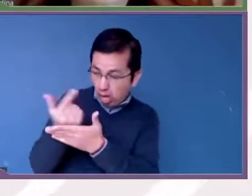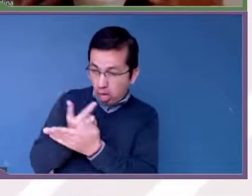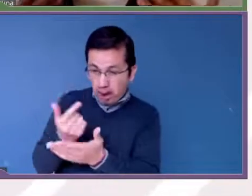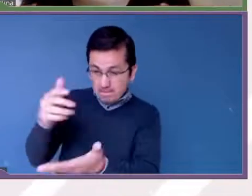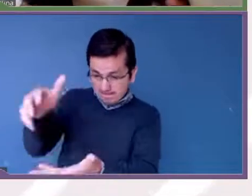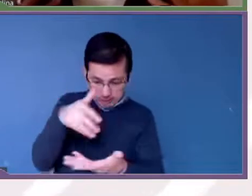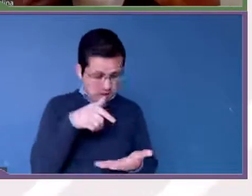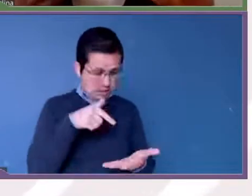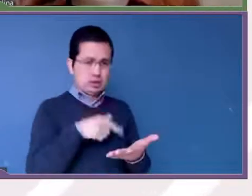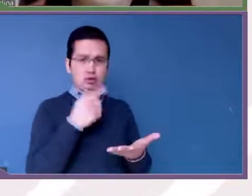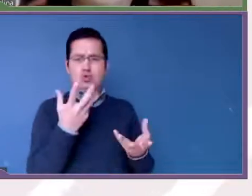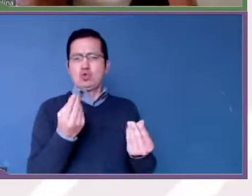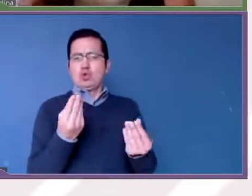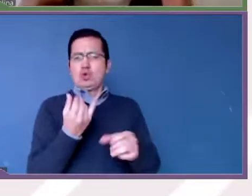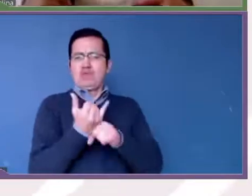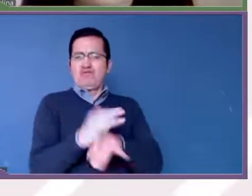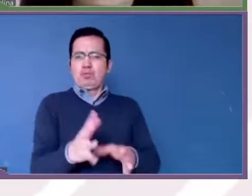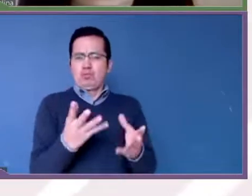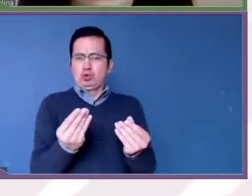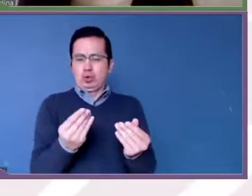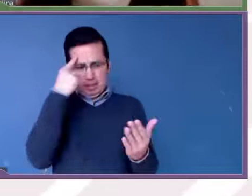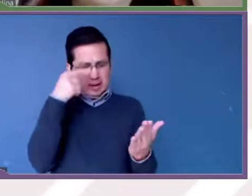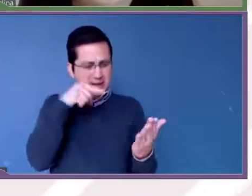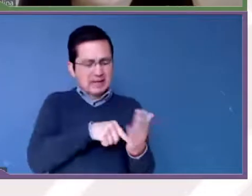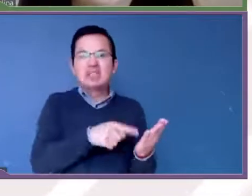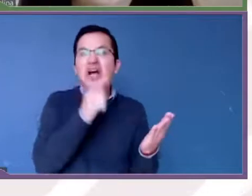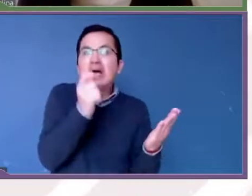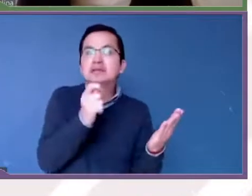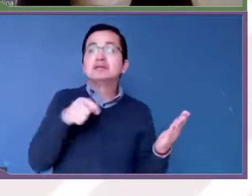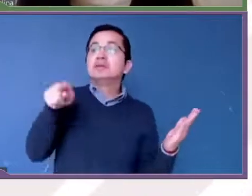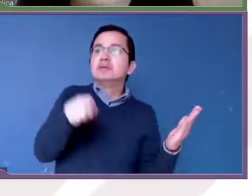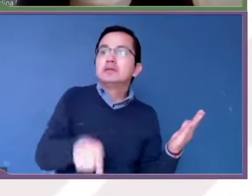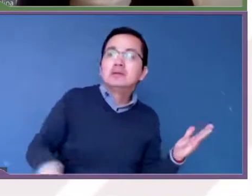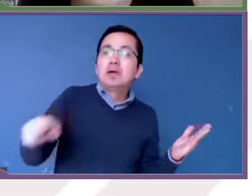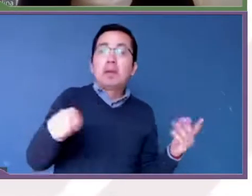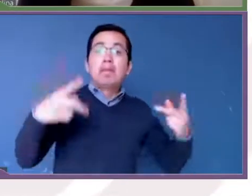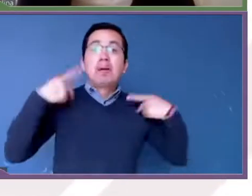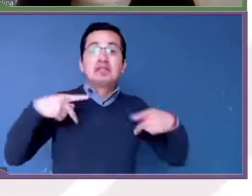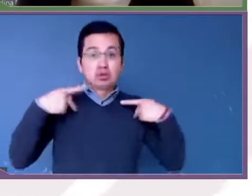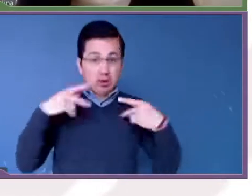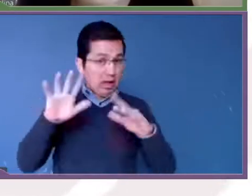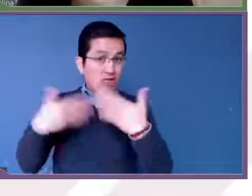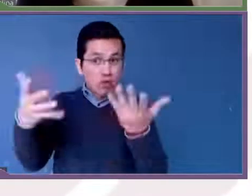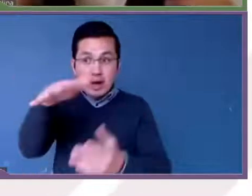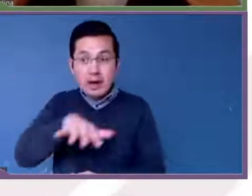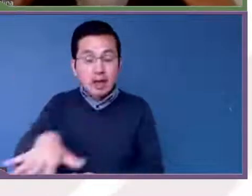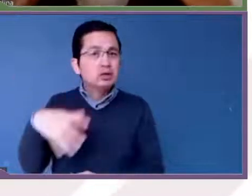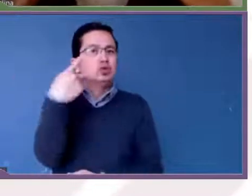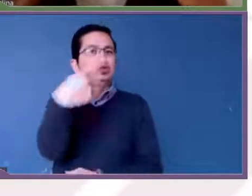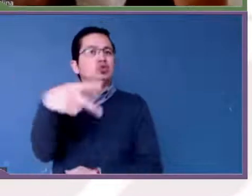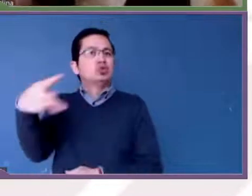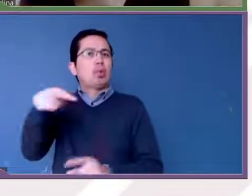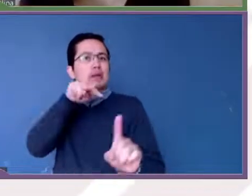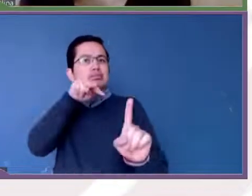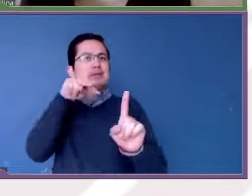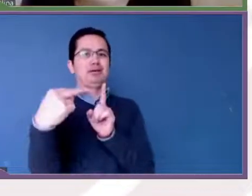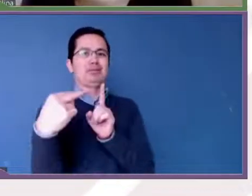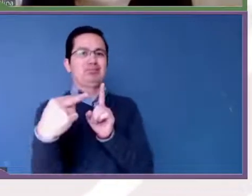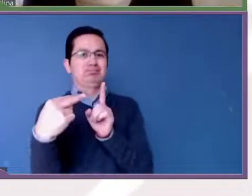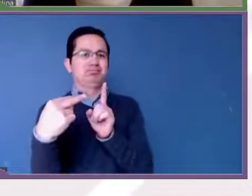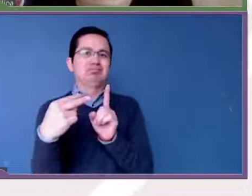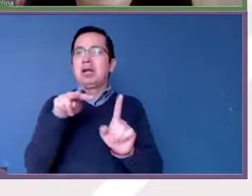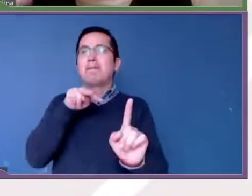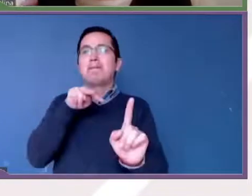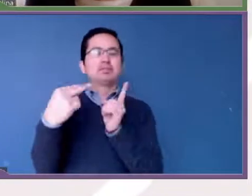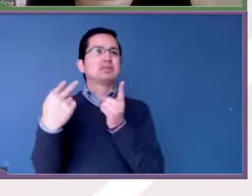está pensando, percibiendo las personas, la ciudadanía, respecto al trato